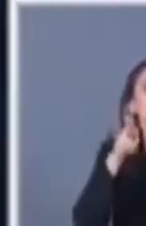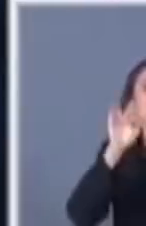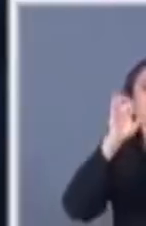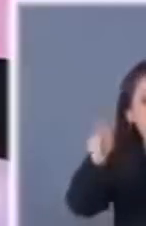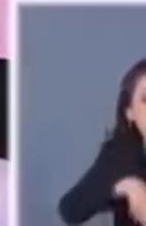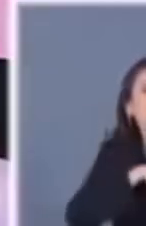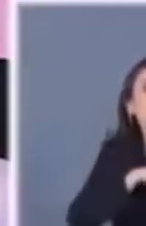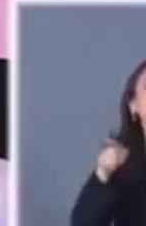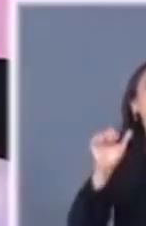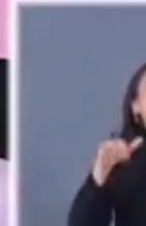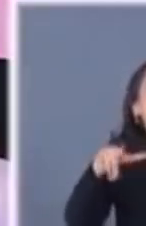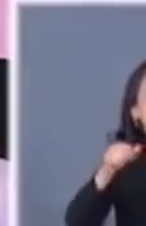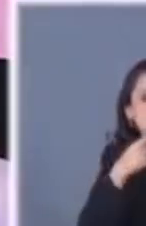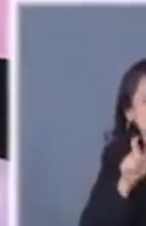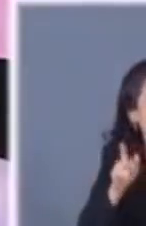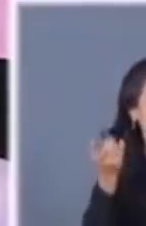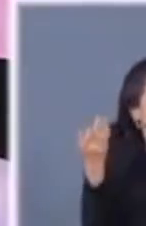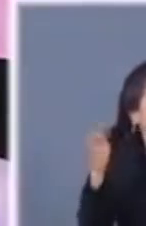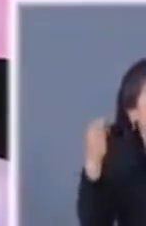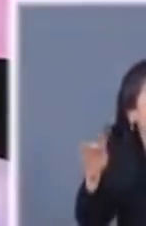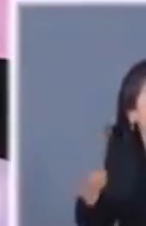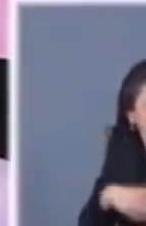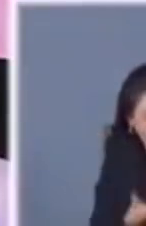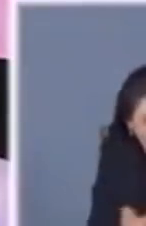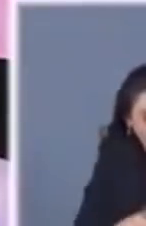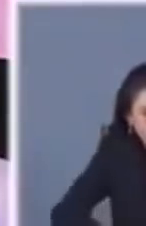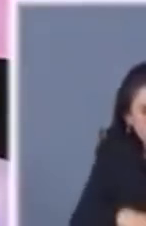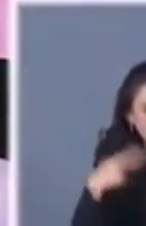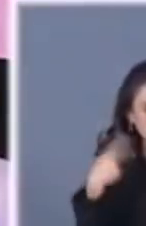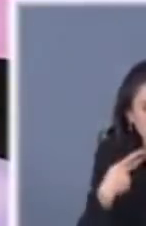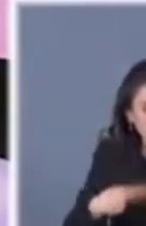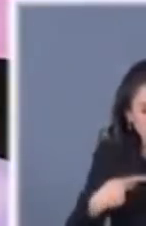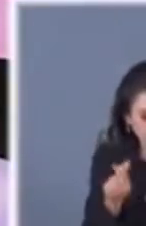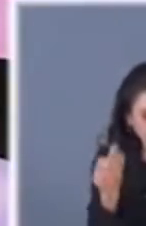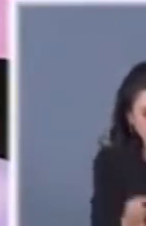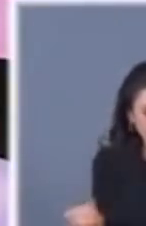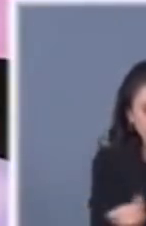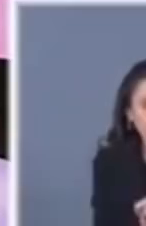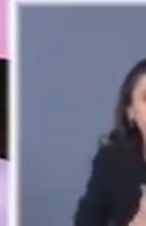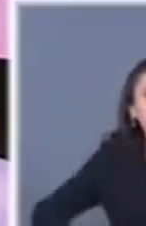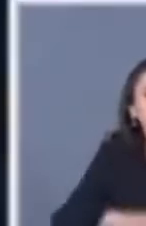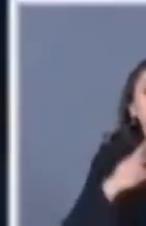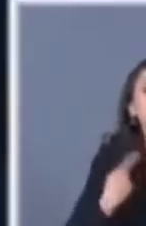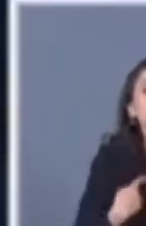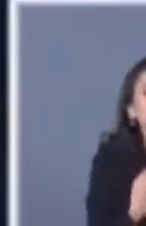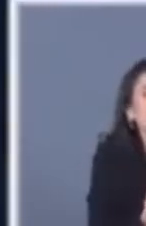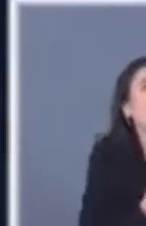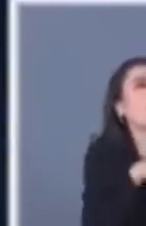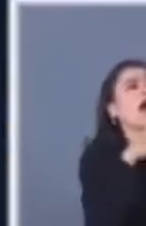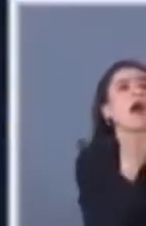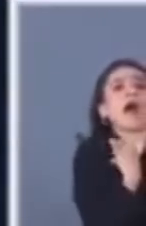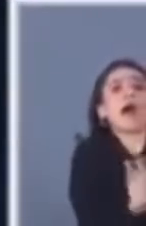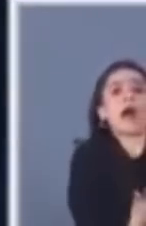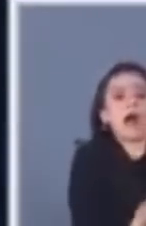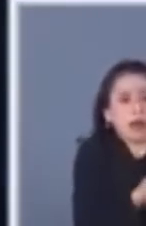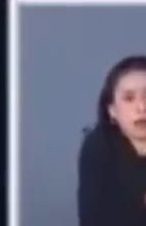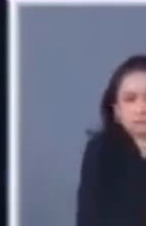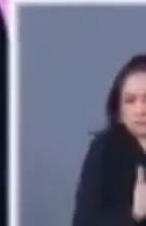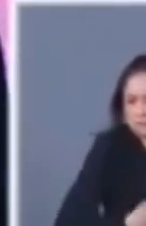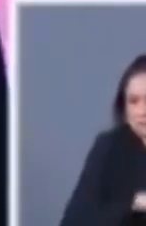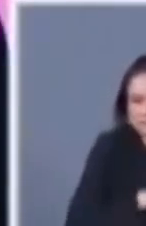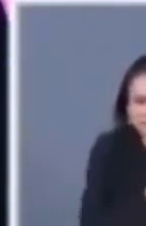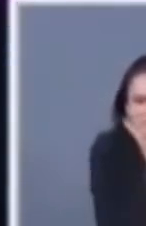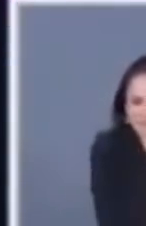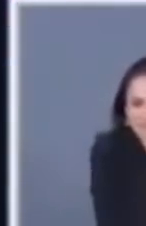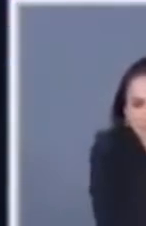y va a traicionar a los poblanos. Los ciudadanos no lo podemos permitir. Es capaz de hacer lo que sea con tal